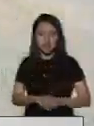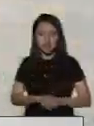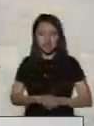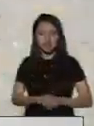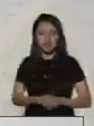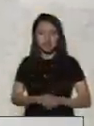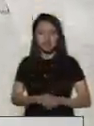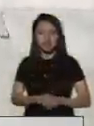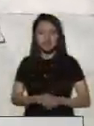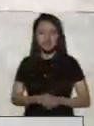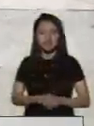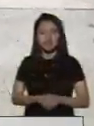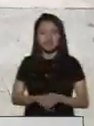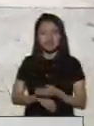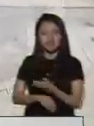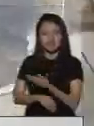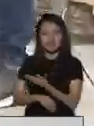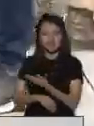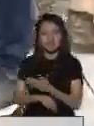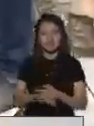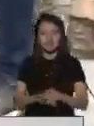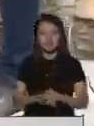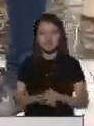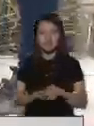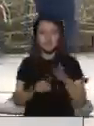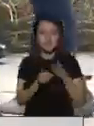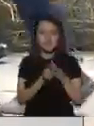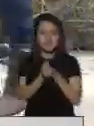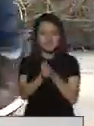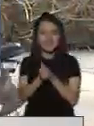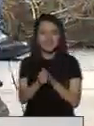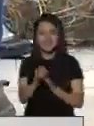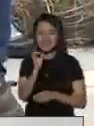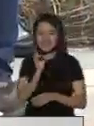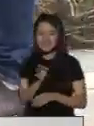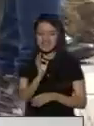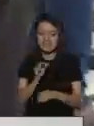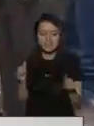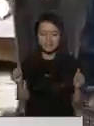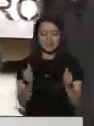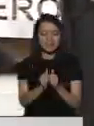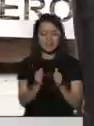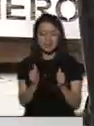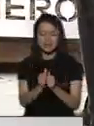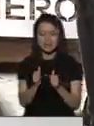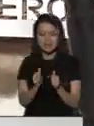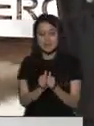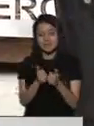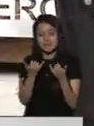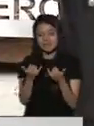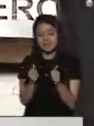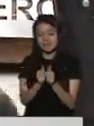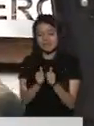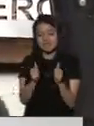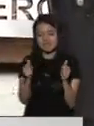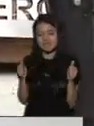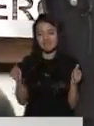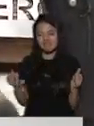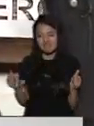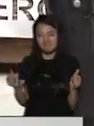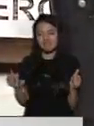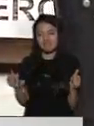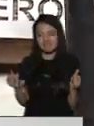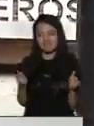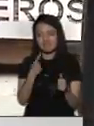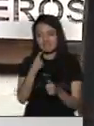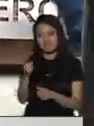su mirada por última vez con sus guías, con quienes vivieron misiones inolvidables, y ahora llegó el